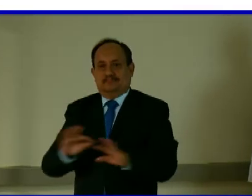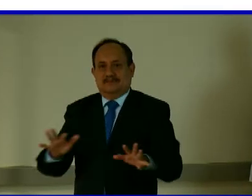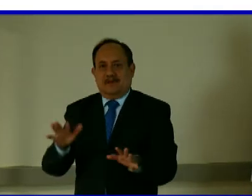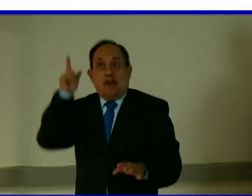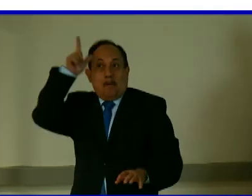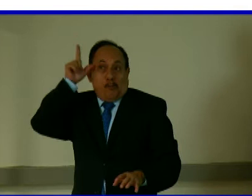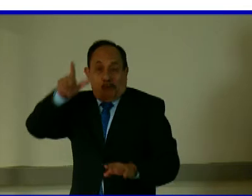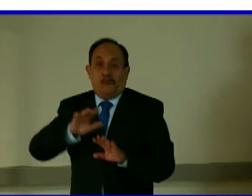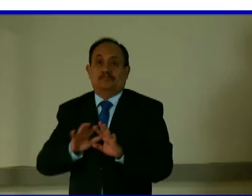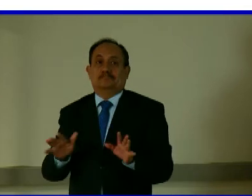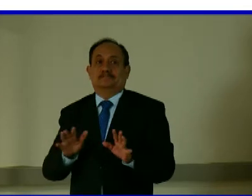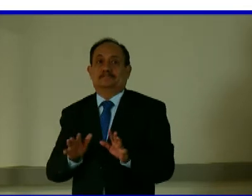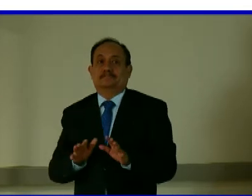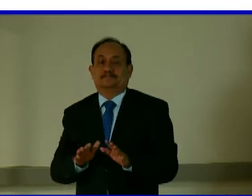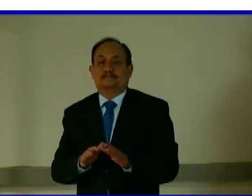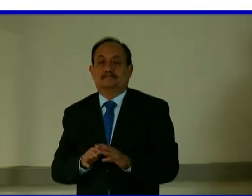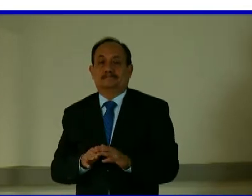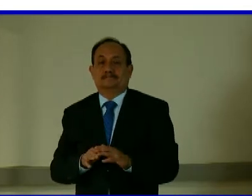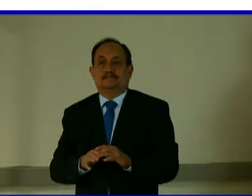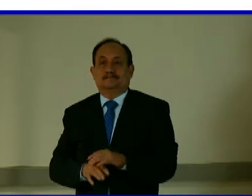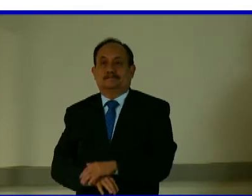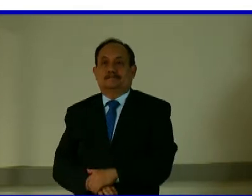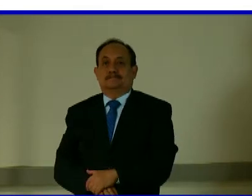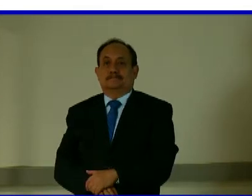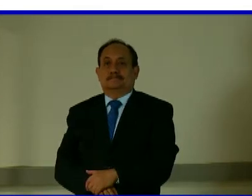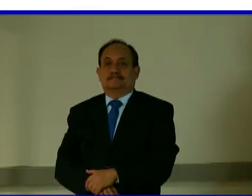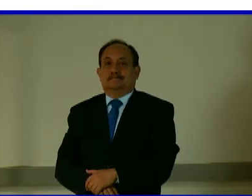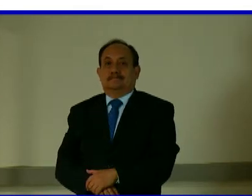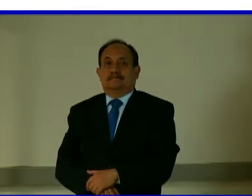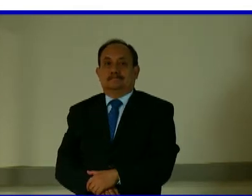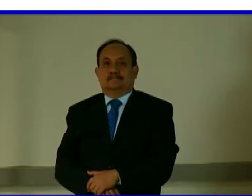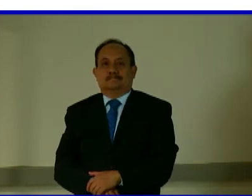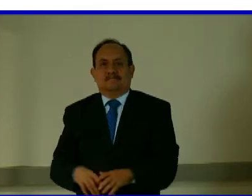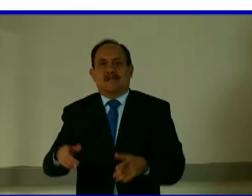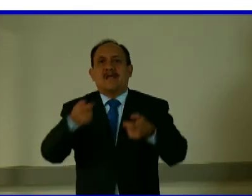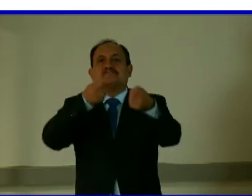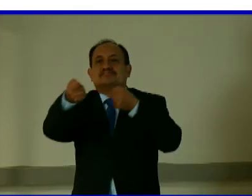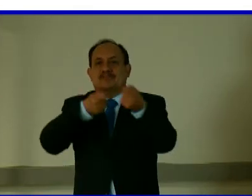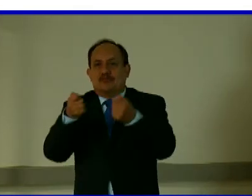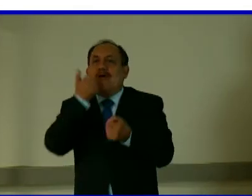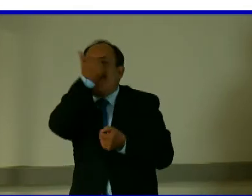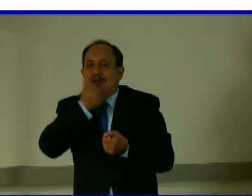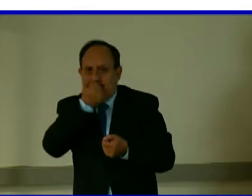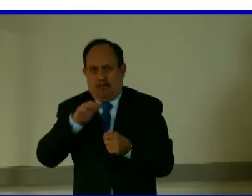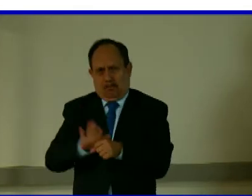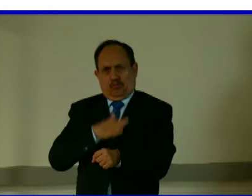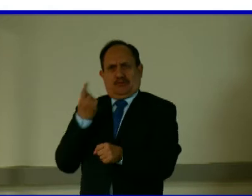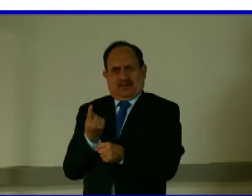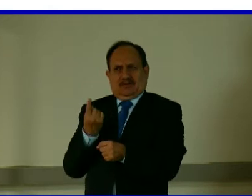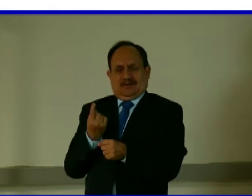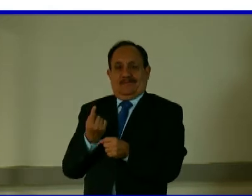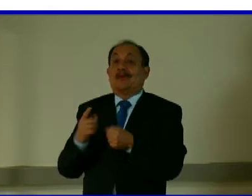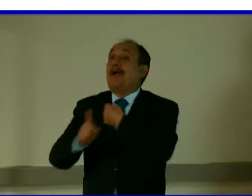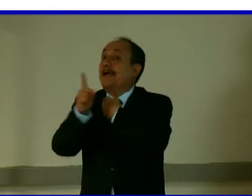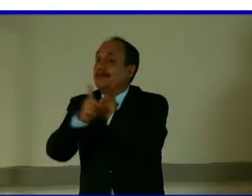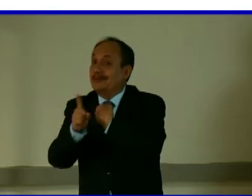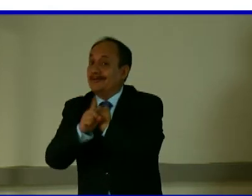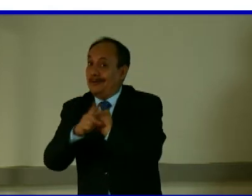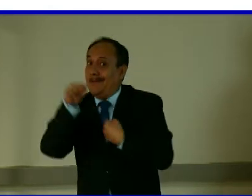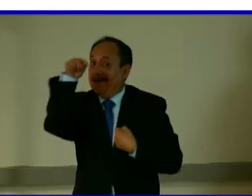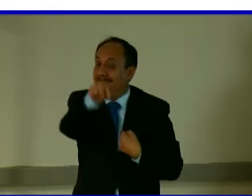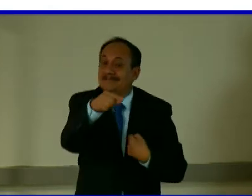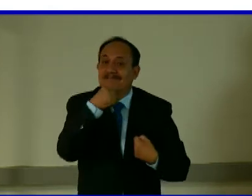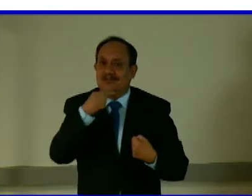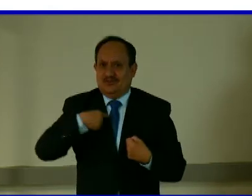lógico. Le da el control al estudiante. ¿Por qué? Porque el problema es de él.